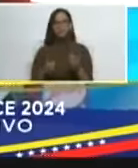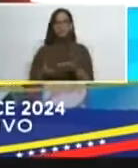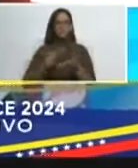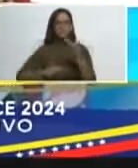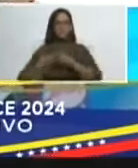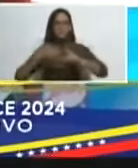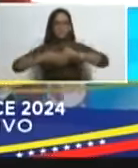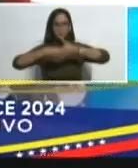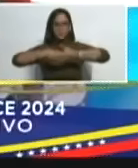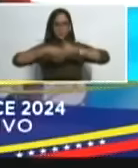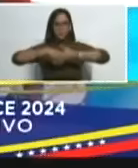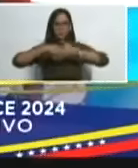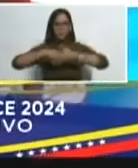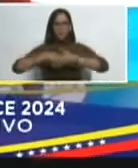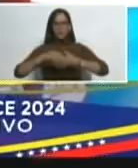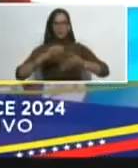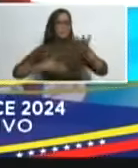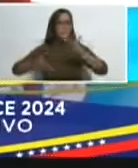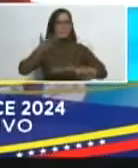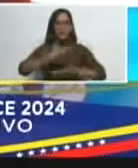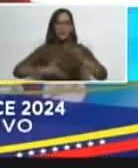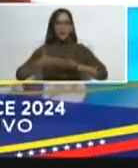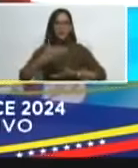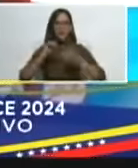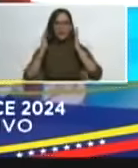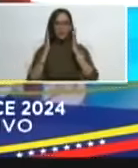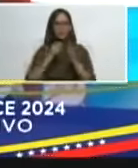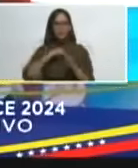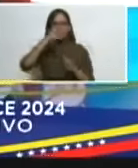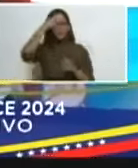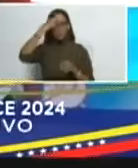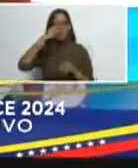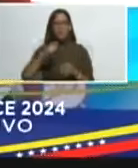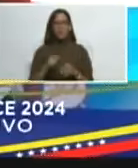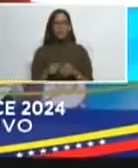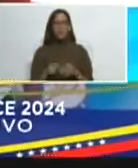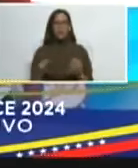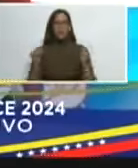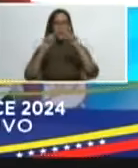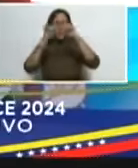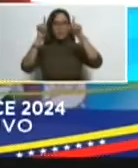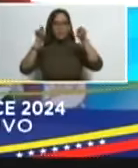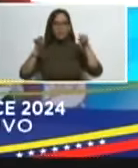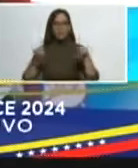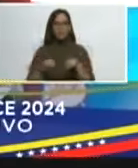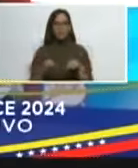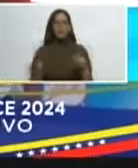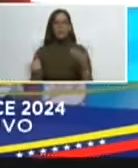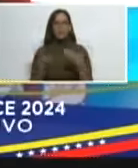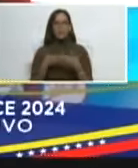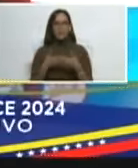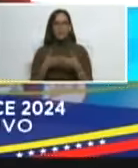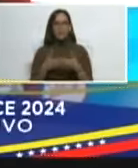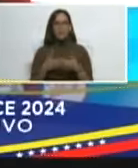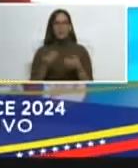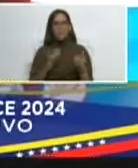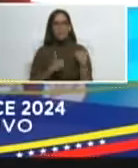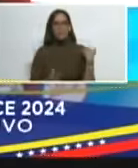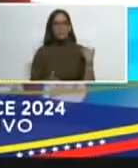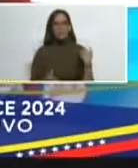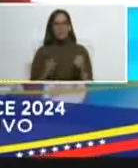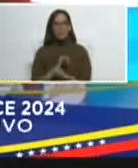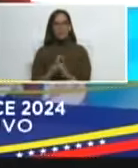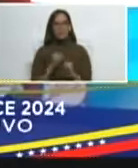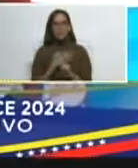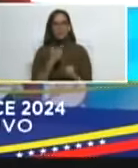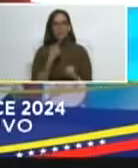esos ingresos fiscales van nuevamente a la atención de nuestro pueblo. Entonces, es el circuito virtuoso que hemos cerrado. Y, presidente, finalmente quiero